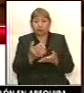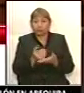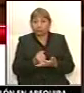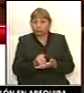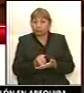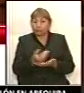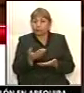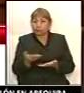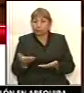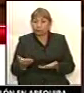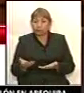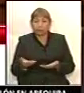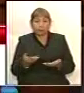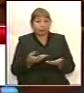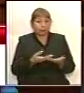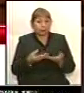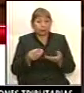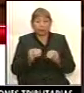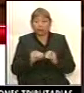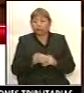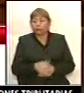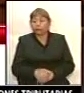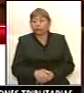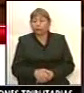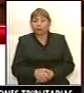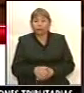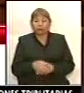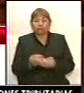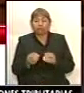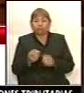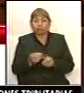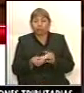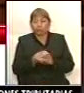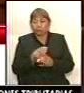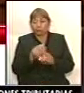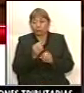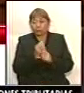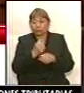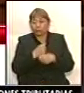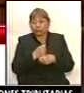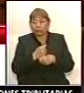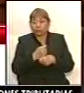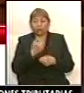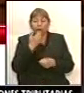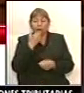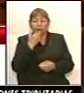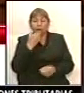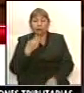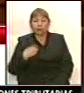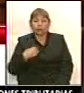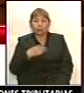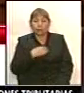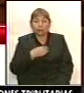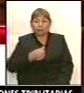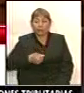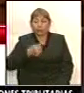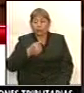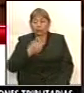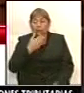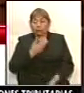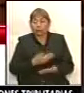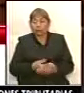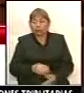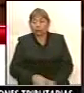eso que se planteó en el dictamen de la Comisión de Agricultura para la elaboración de quiénes son los miembros del directorio de Agrobanco. Muchísimas